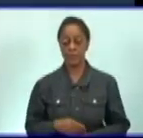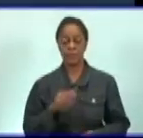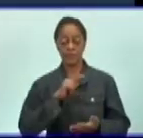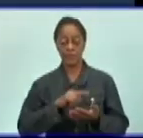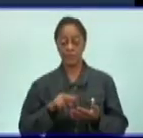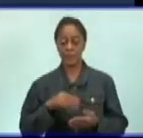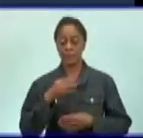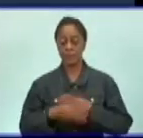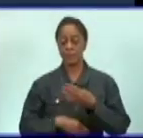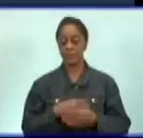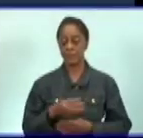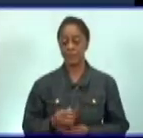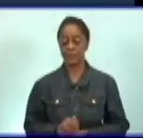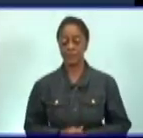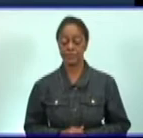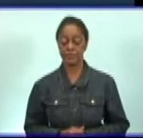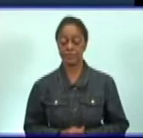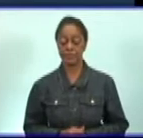problema.